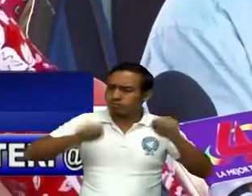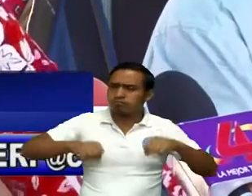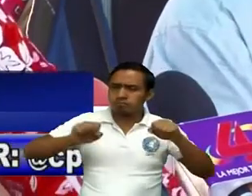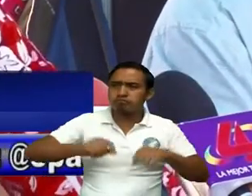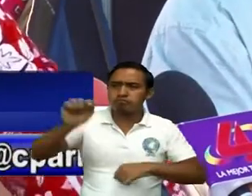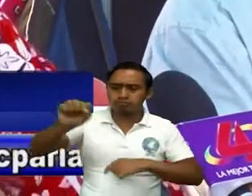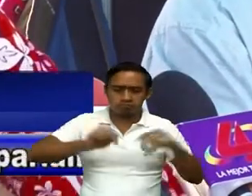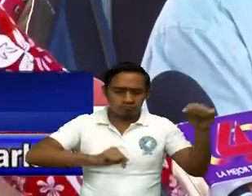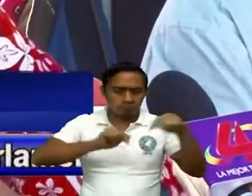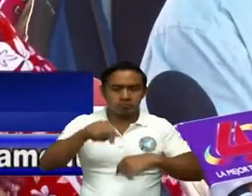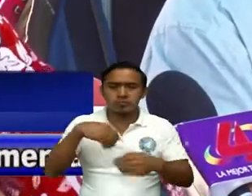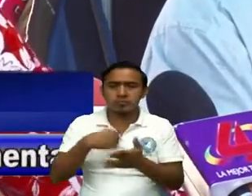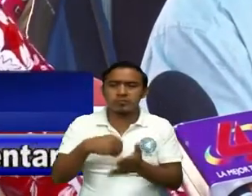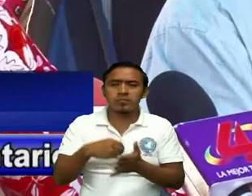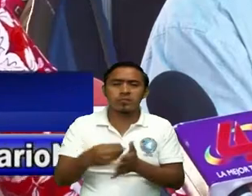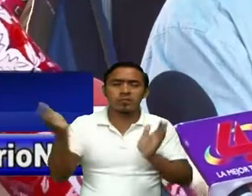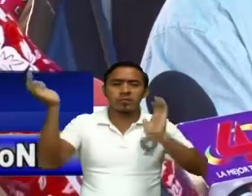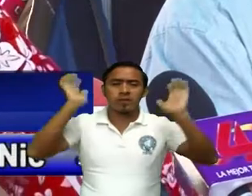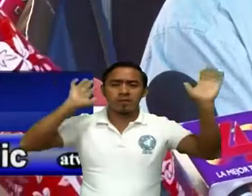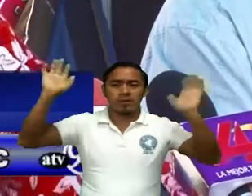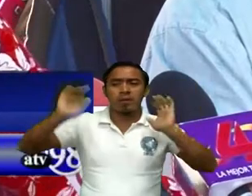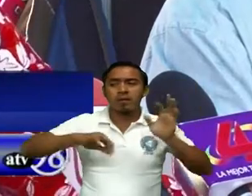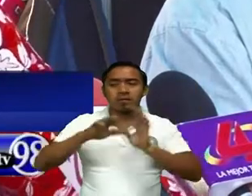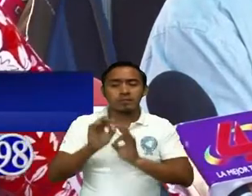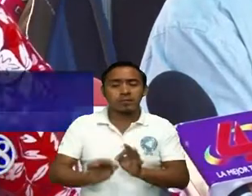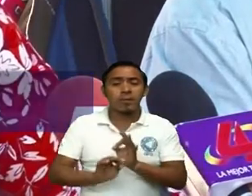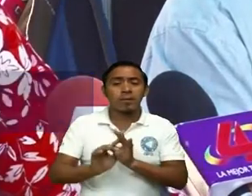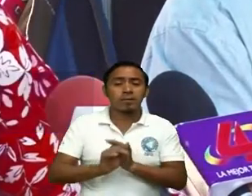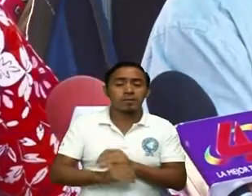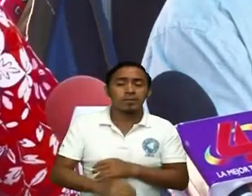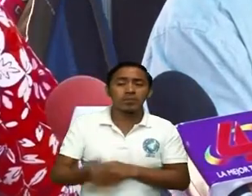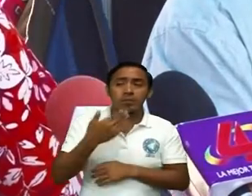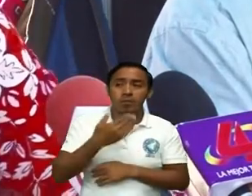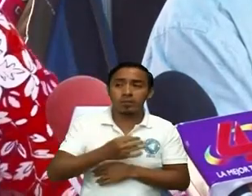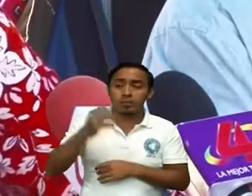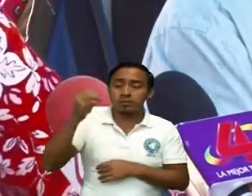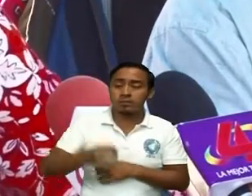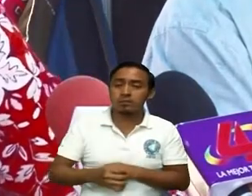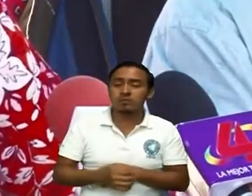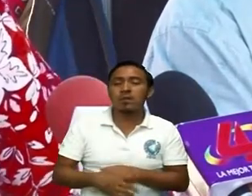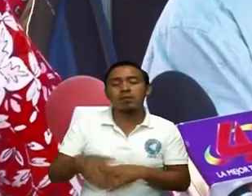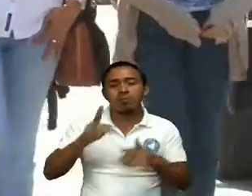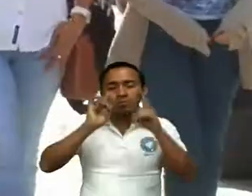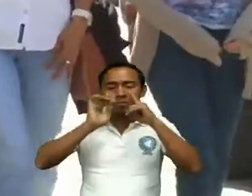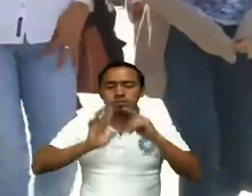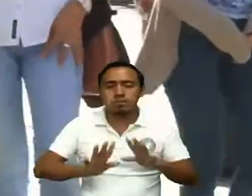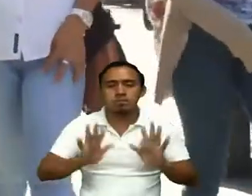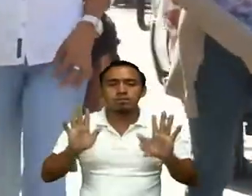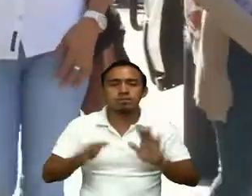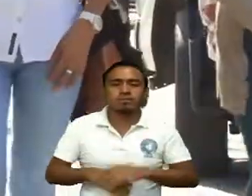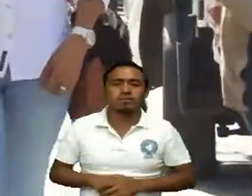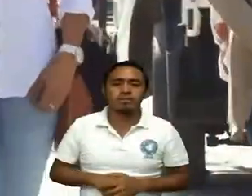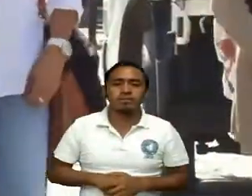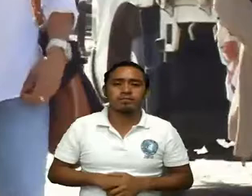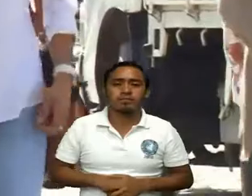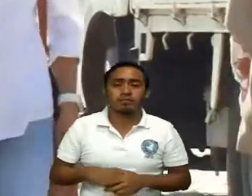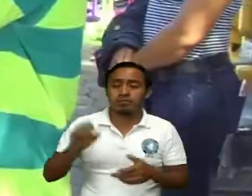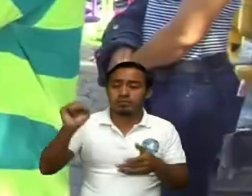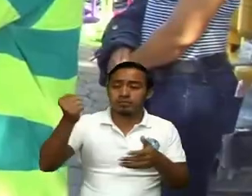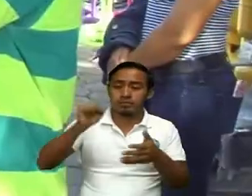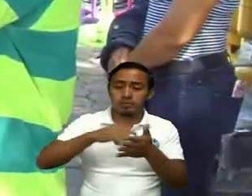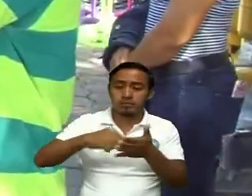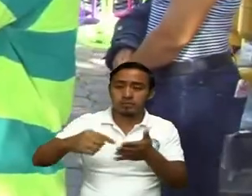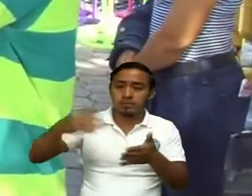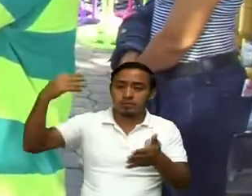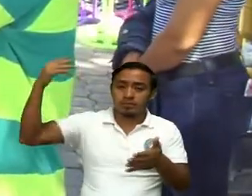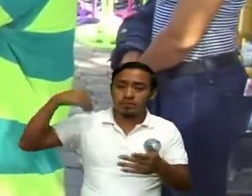nuestros mercados a comprar con esos buenos precios, pero además con seguridad. La semana pasada, el